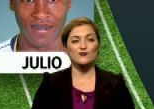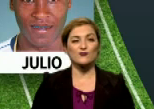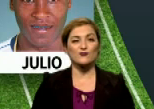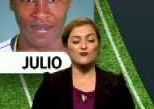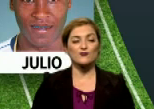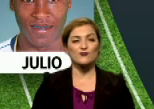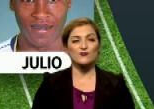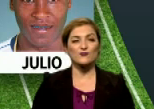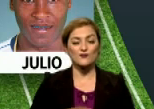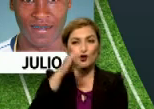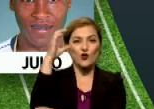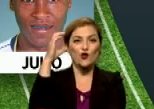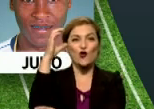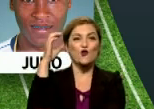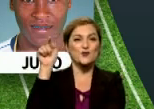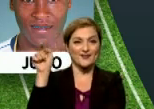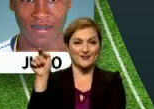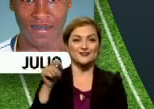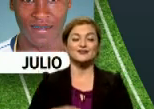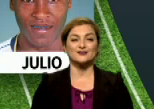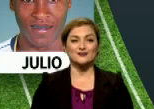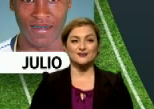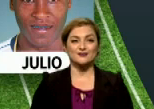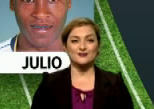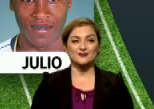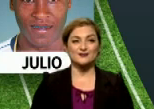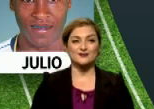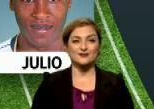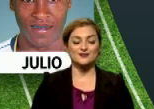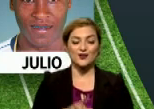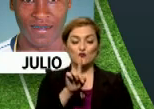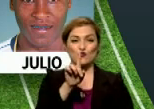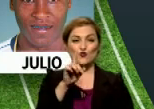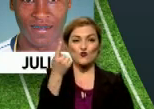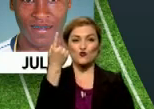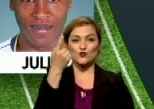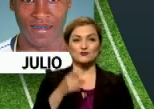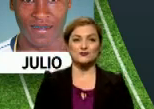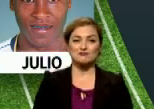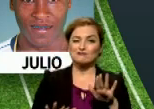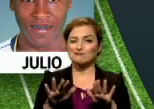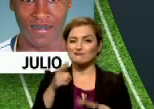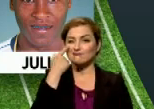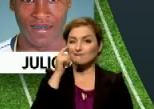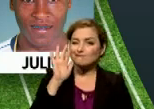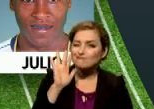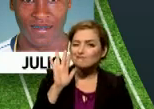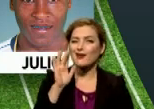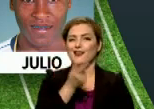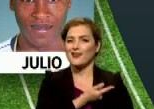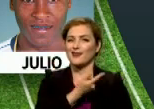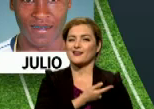el colombiano Martínez Borja como único hombre en punta. Esa la posible formación de Liga Deportiva